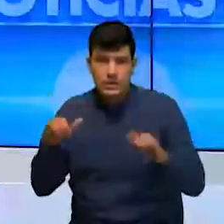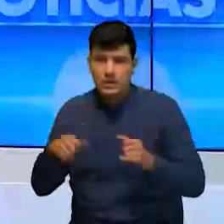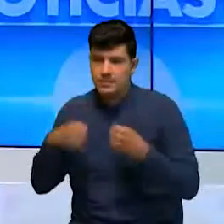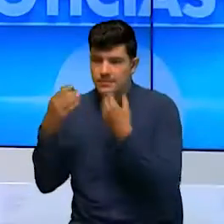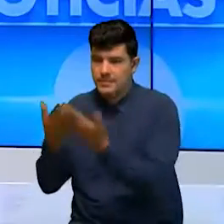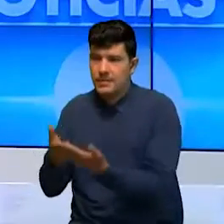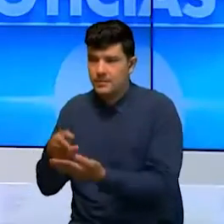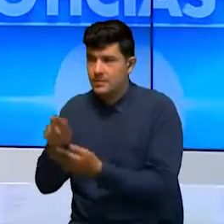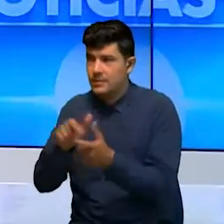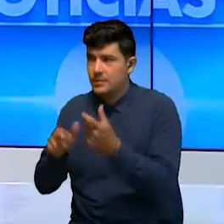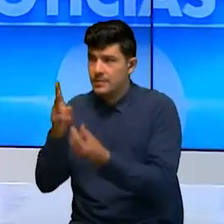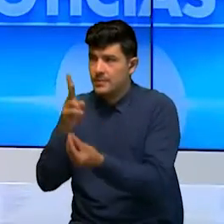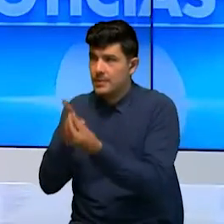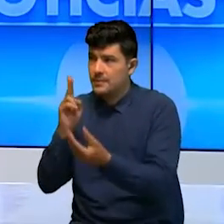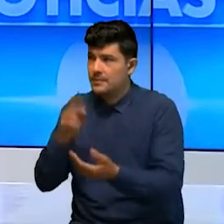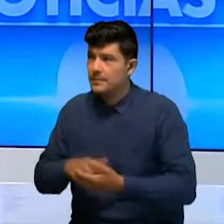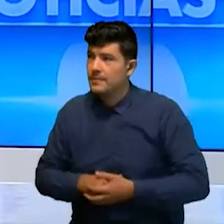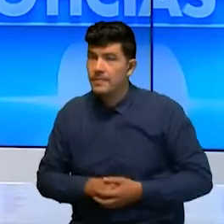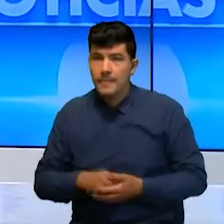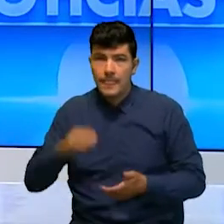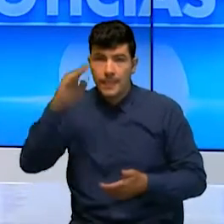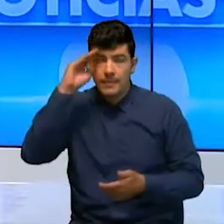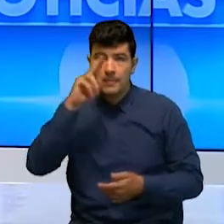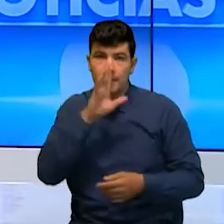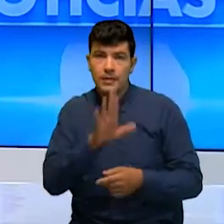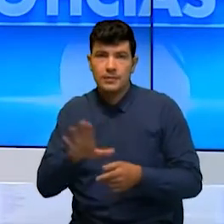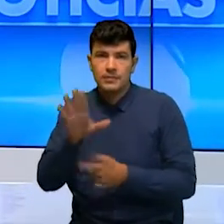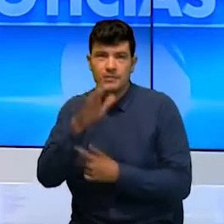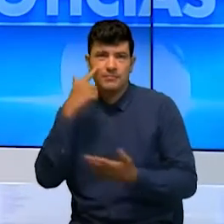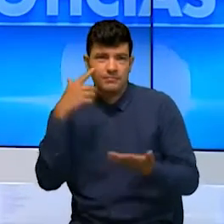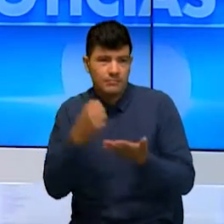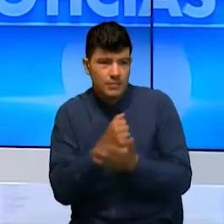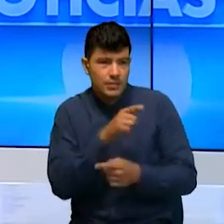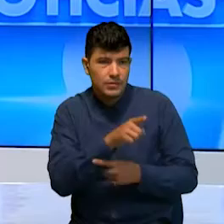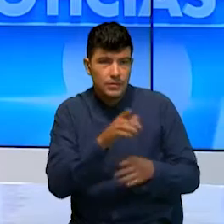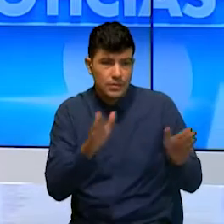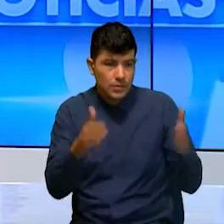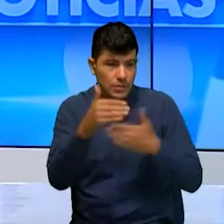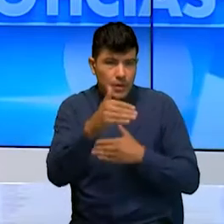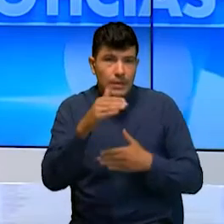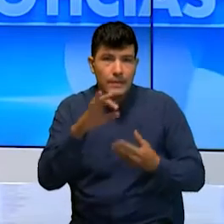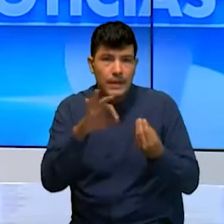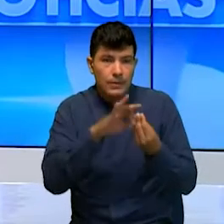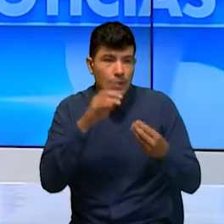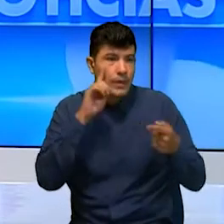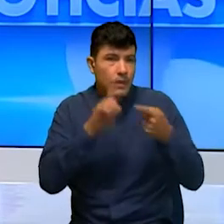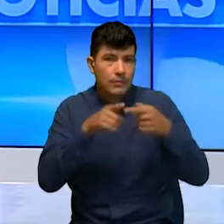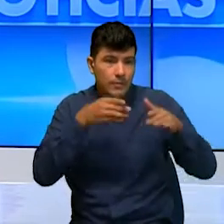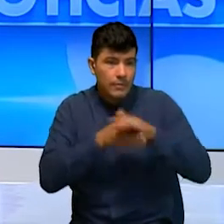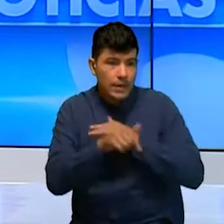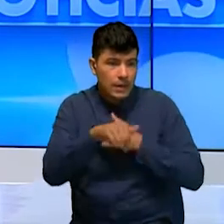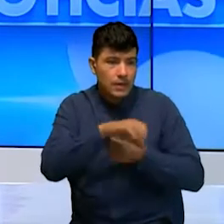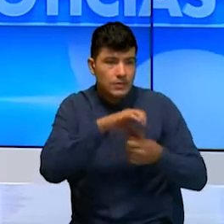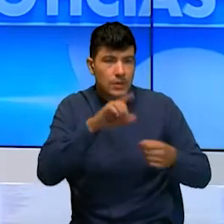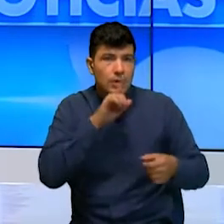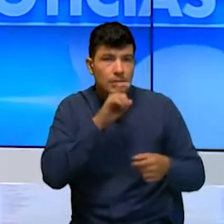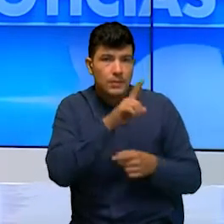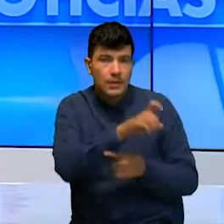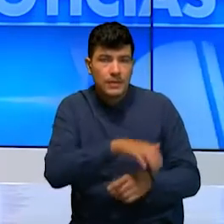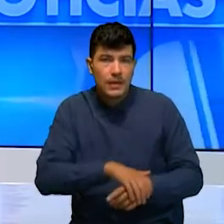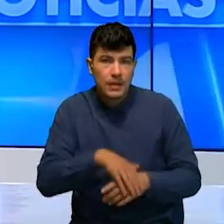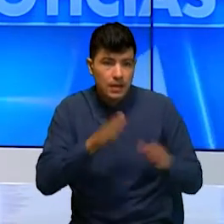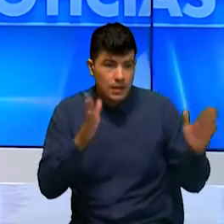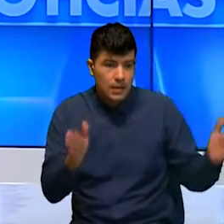y en otras noticias la policía descubrió una encomienda de marihuana que tenía como destino bucaramanga la marihuana venía oculta en el interior